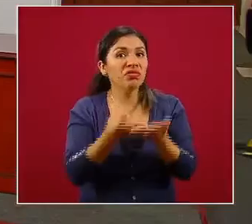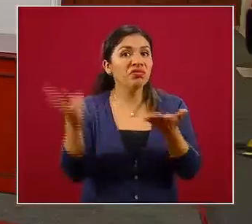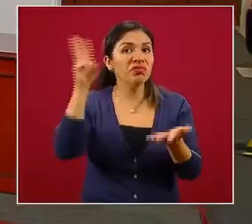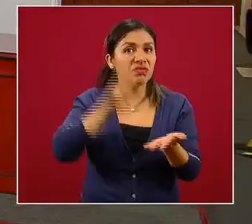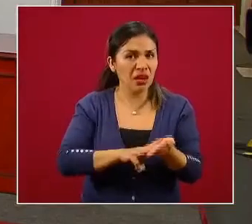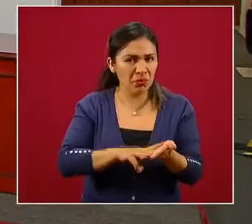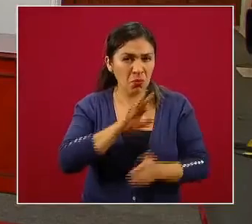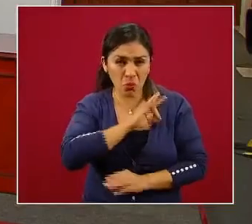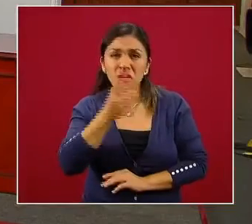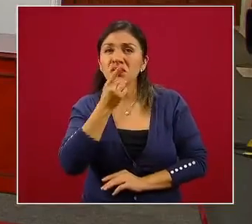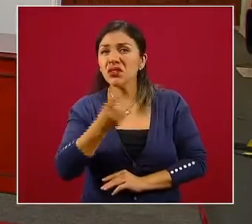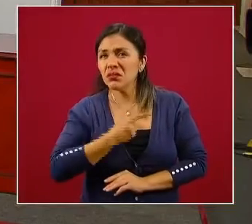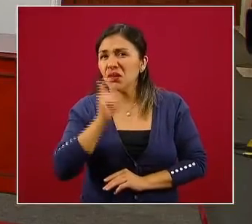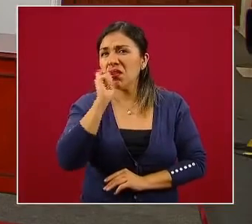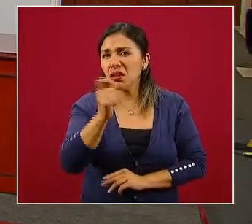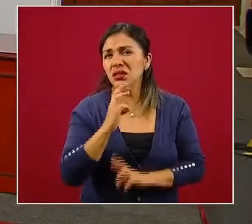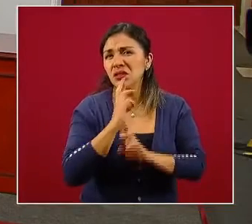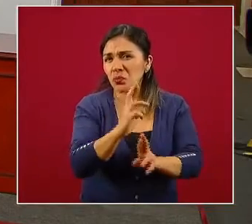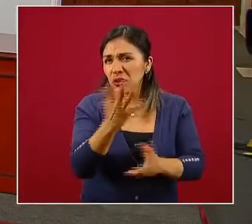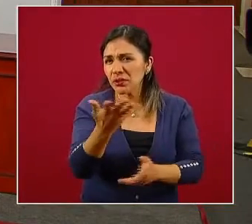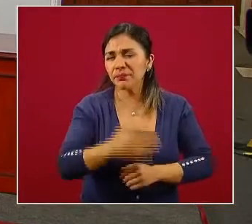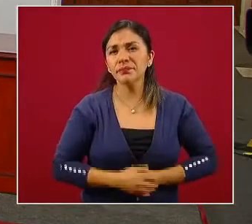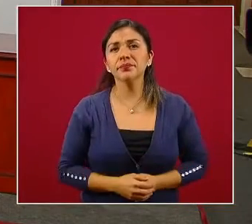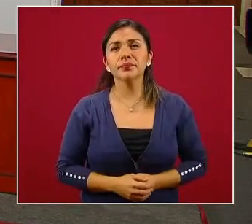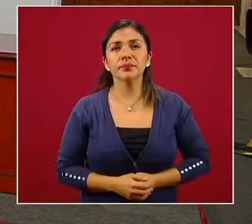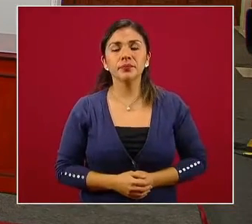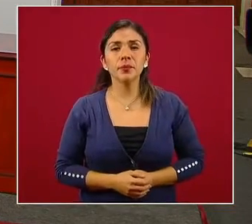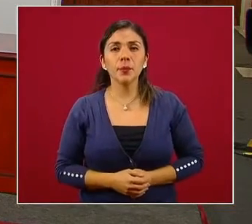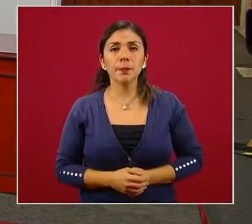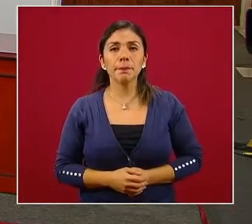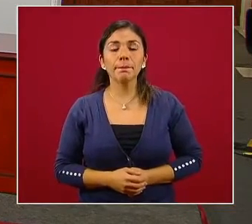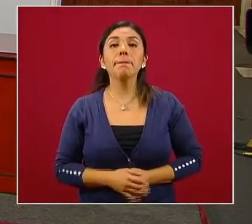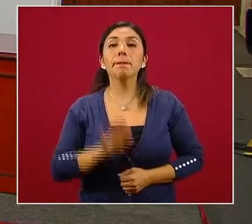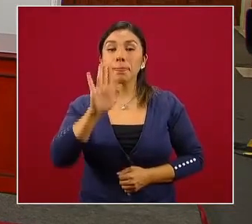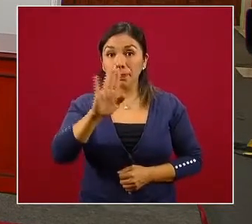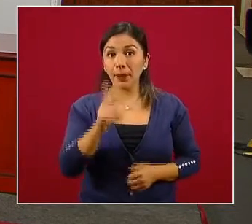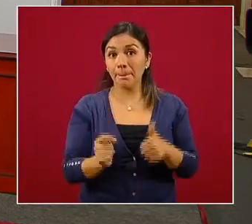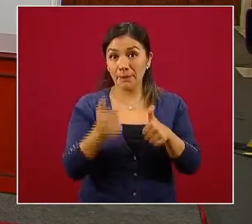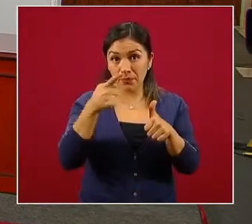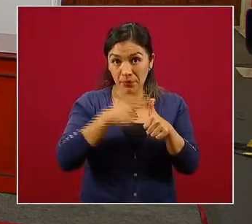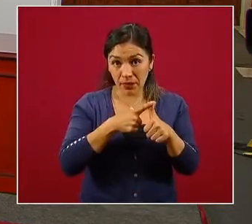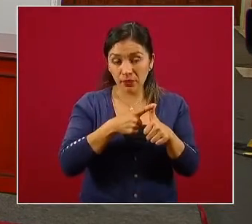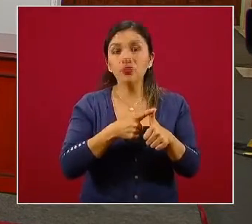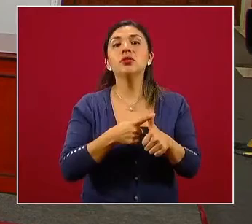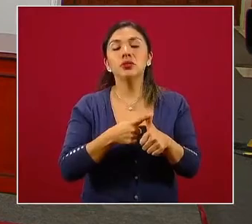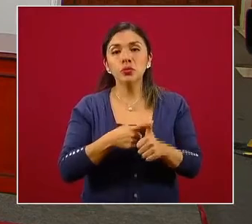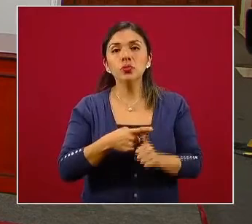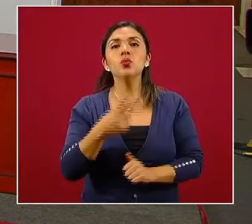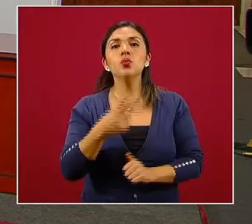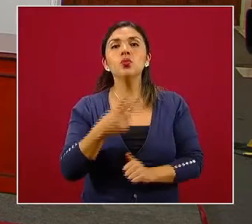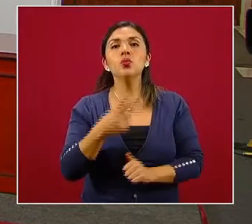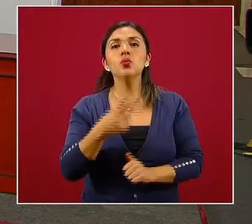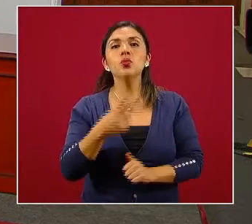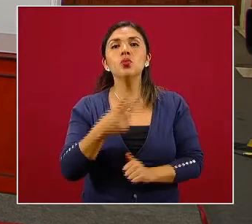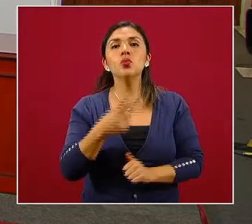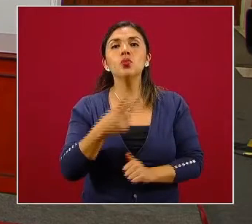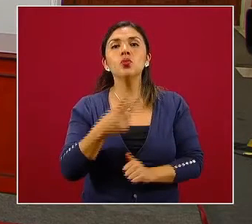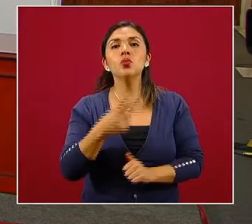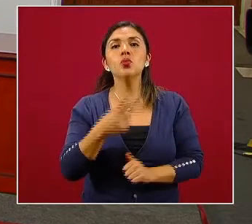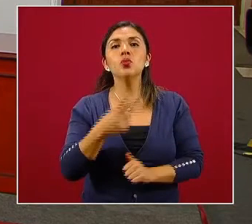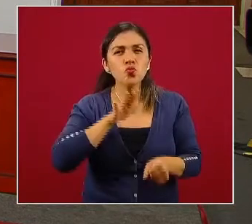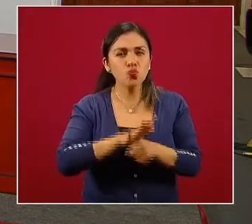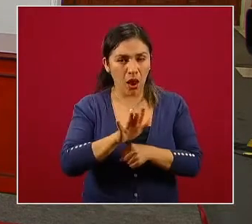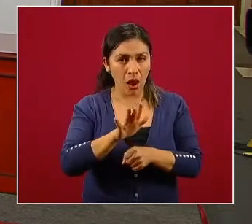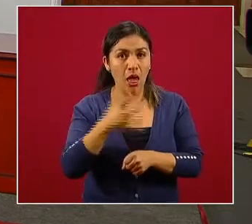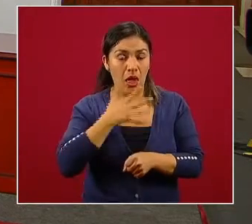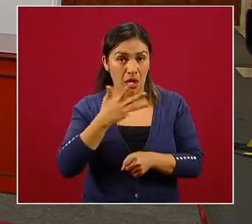Si puede comentarnos, por favor, de esto. Muchas gracias. Sobre lo primero, el uso de fármacos